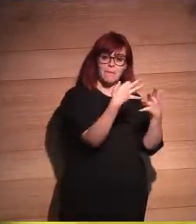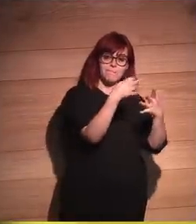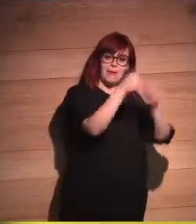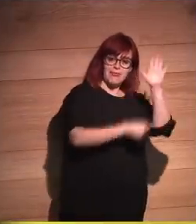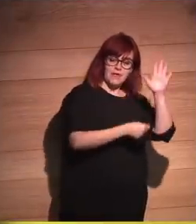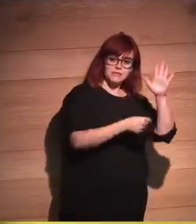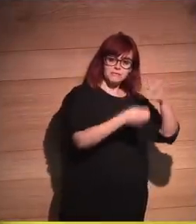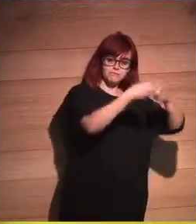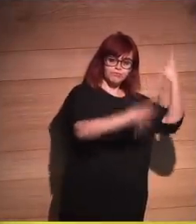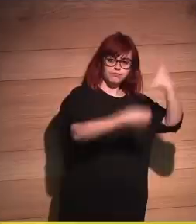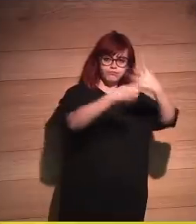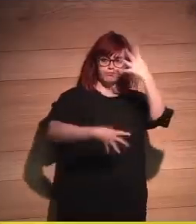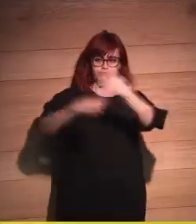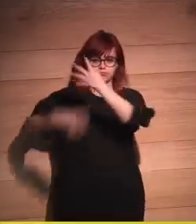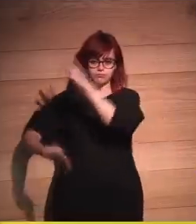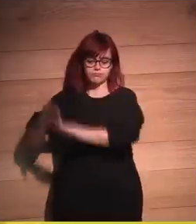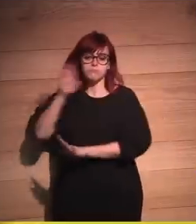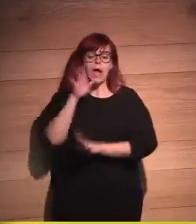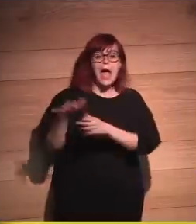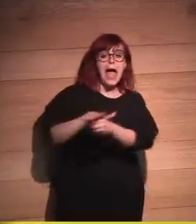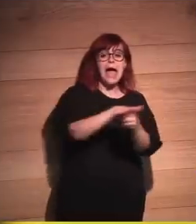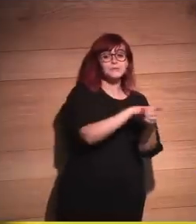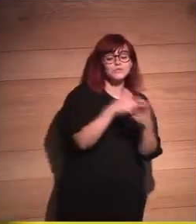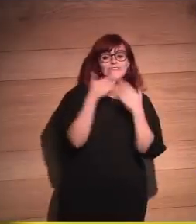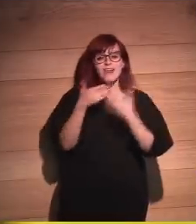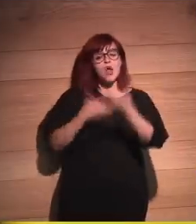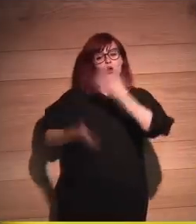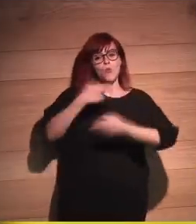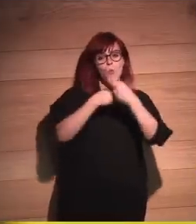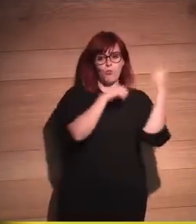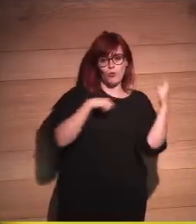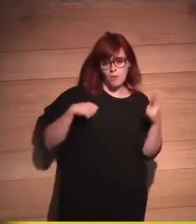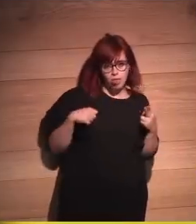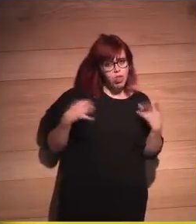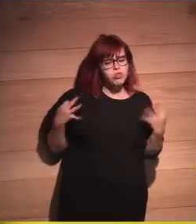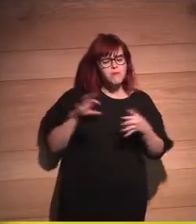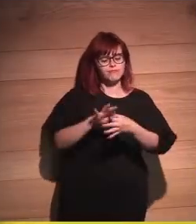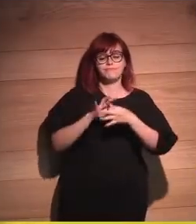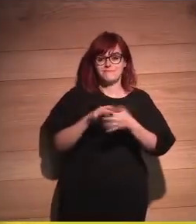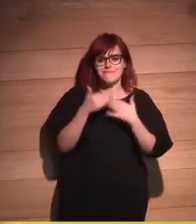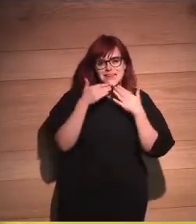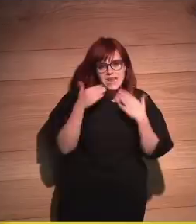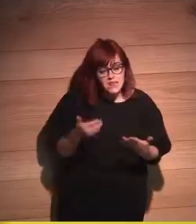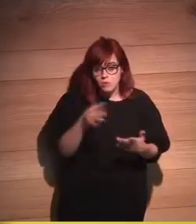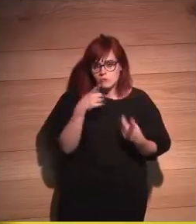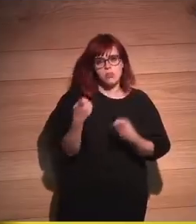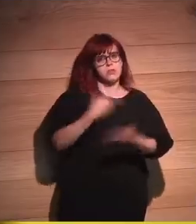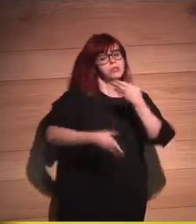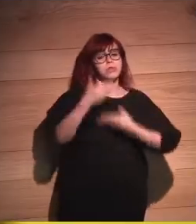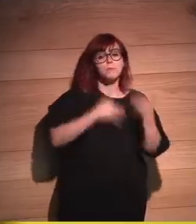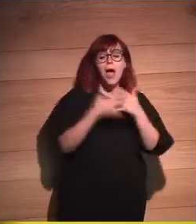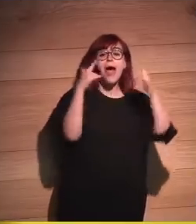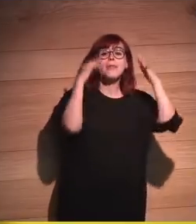a adoptar. Y que en este campo, sin la colaboración público-privada, no tenemos nada que hacer.